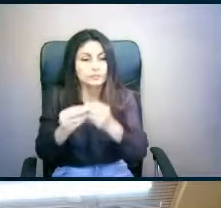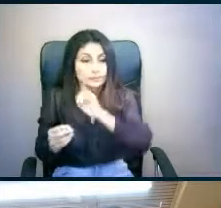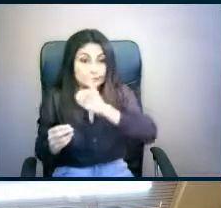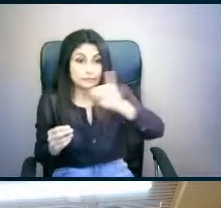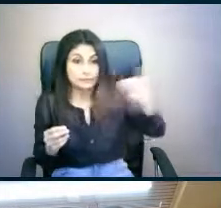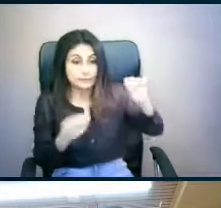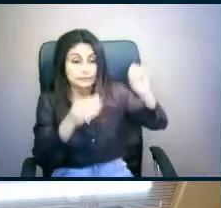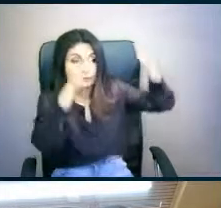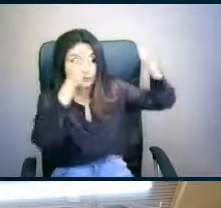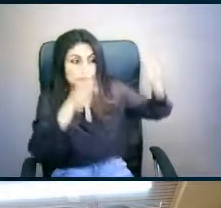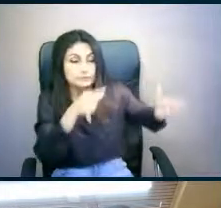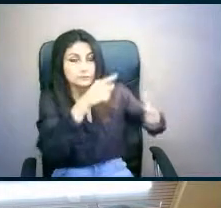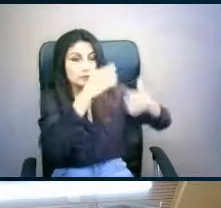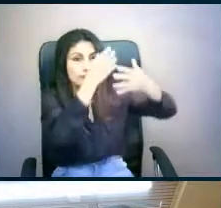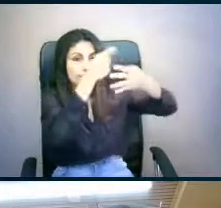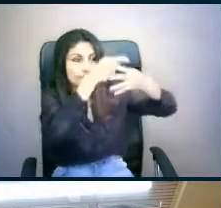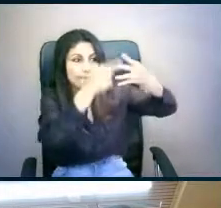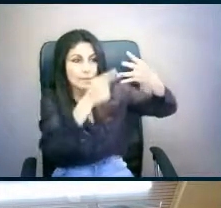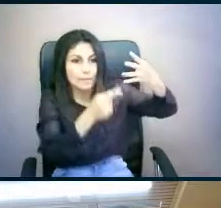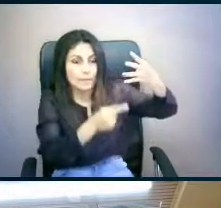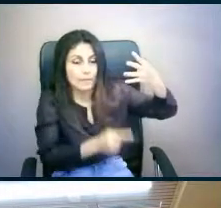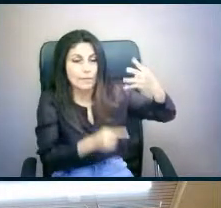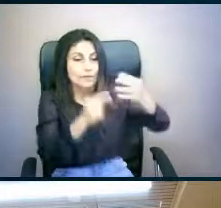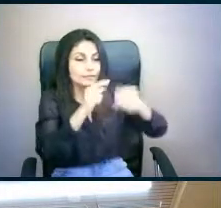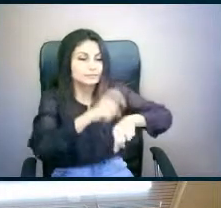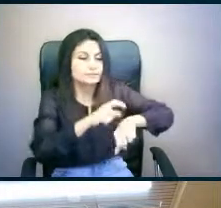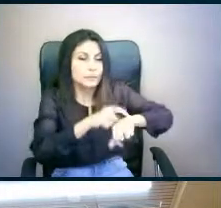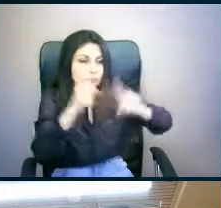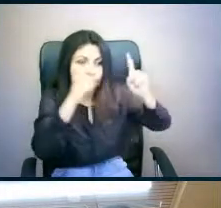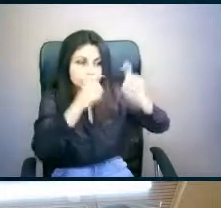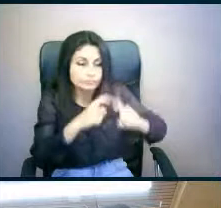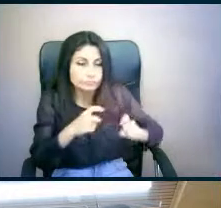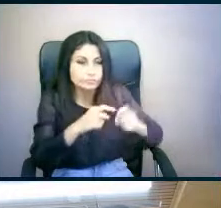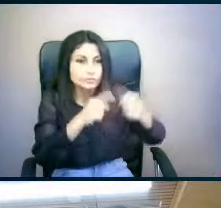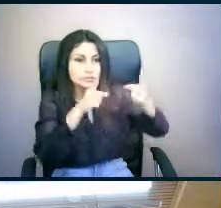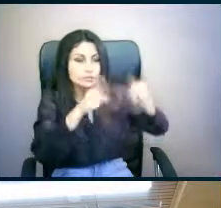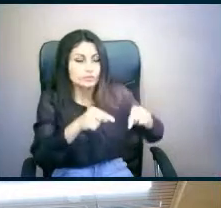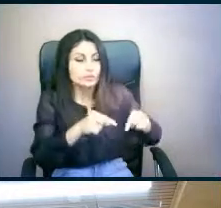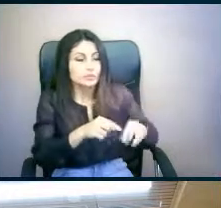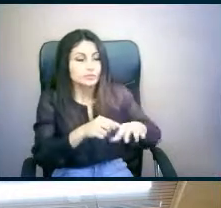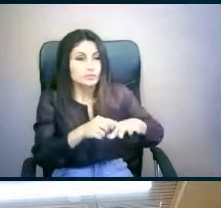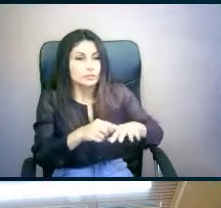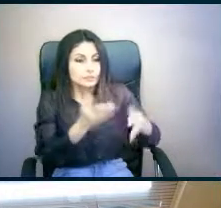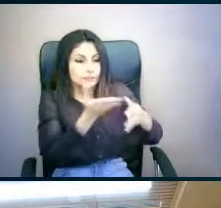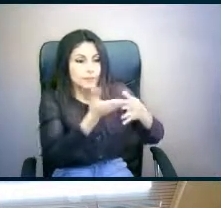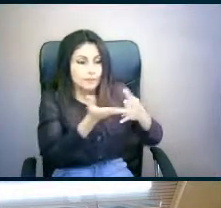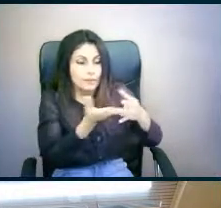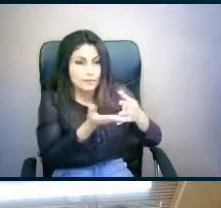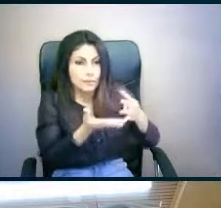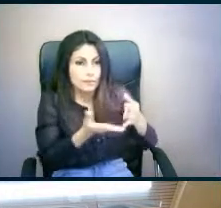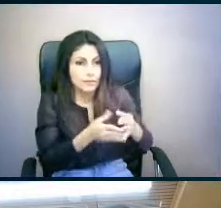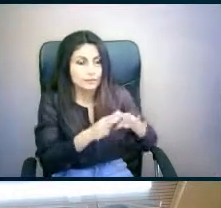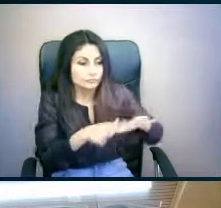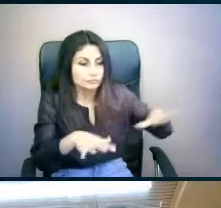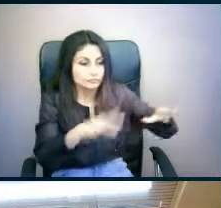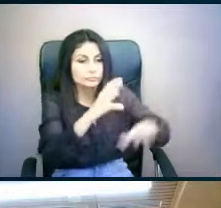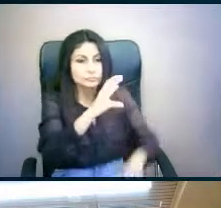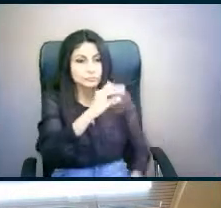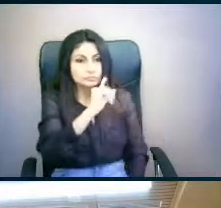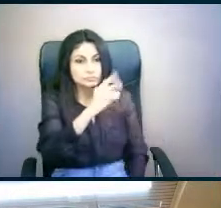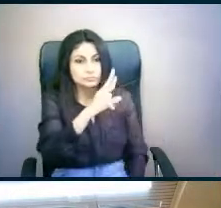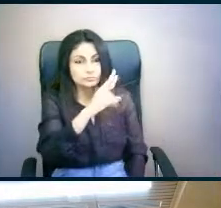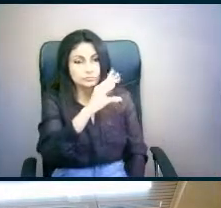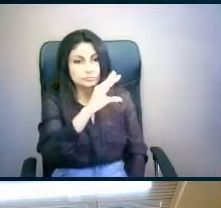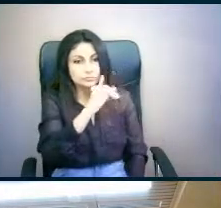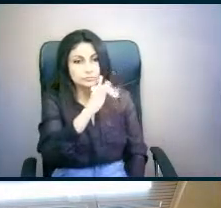como lo son el tiempo de análisis, segmentación por circuito, segmentación por número de equipo y segmentación